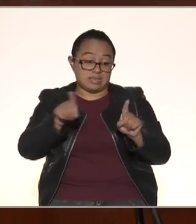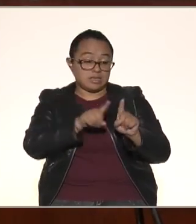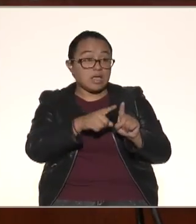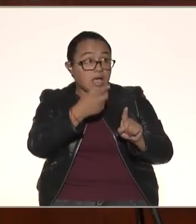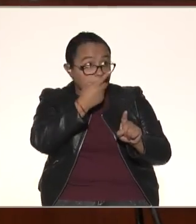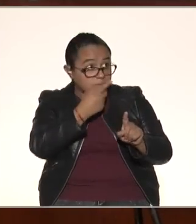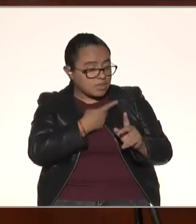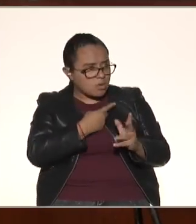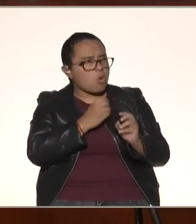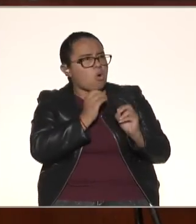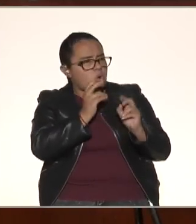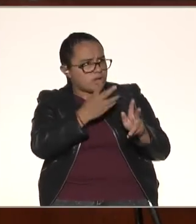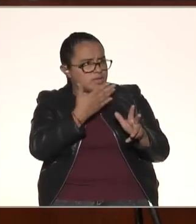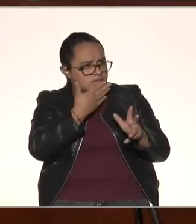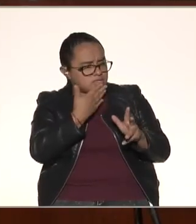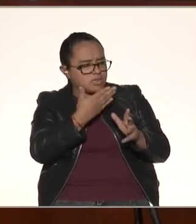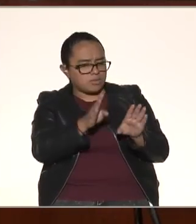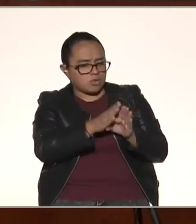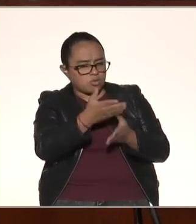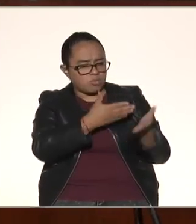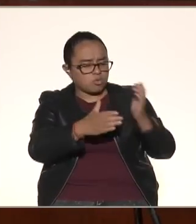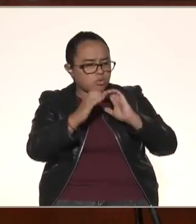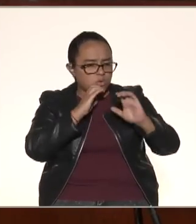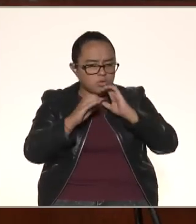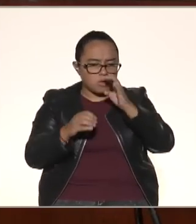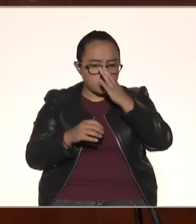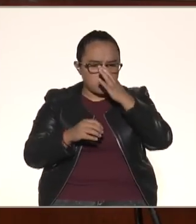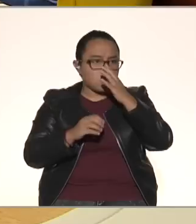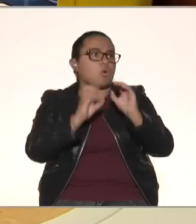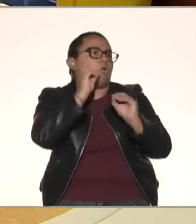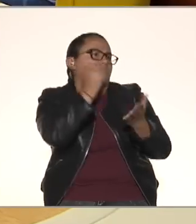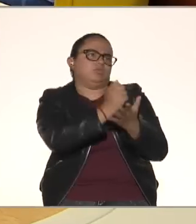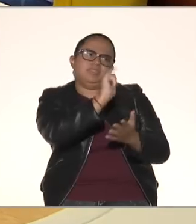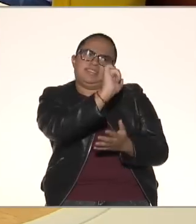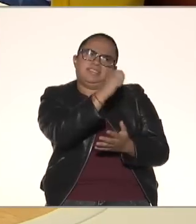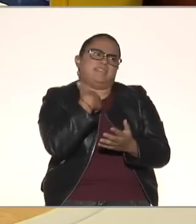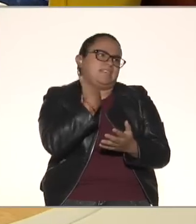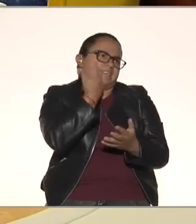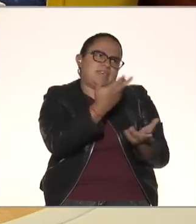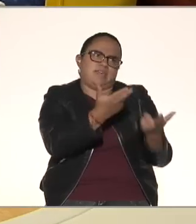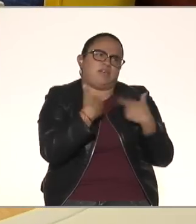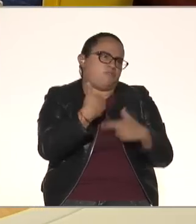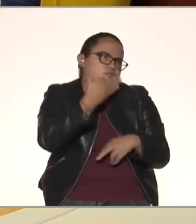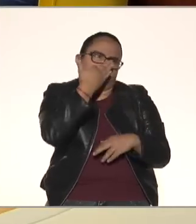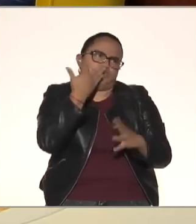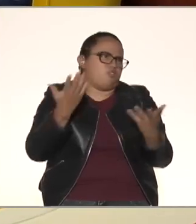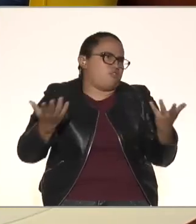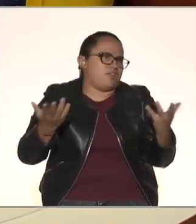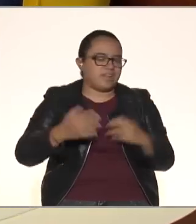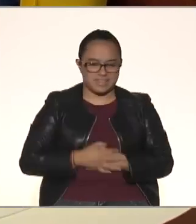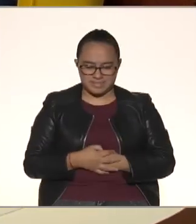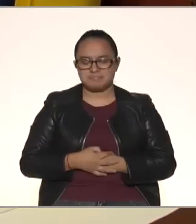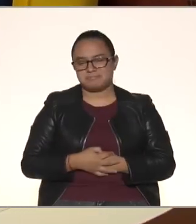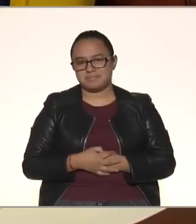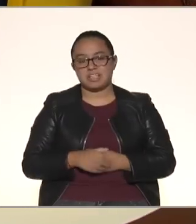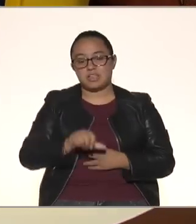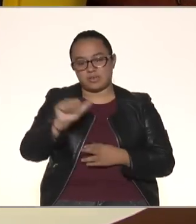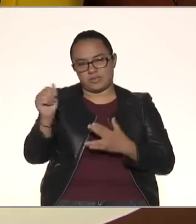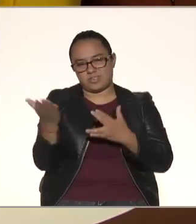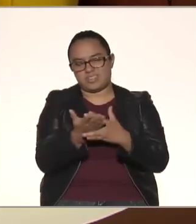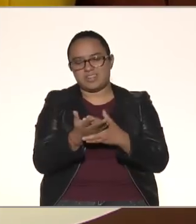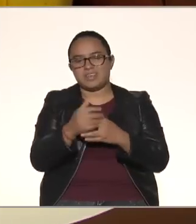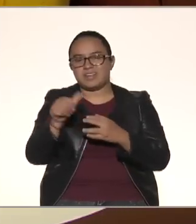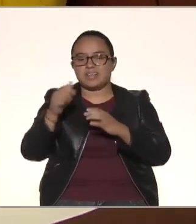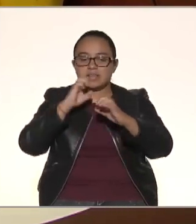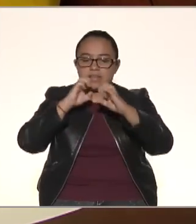ok, es como un intercambio, o tal vez es, yo sí quiero las flores. Bueno, pues sí también. Vamos a ver la segunda parte de